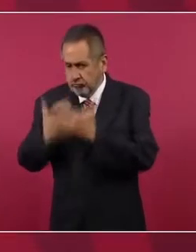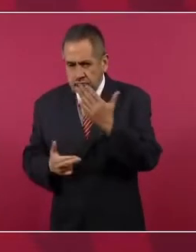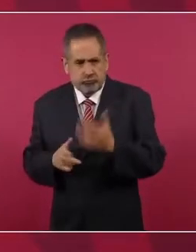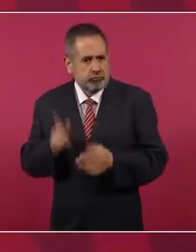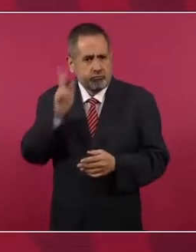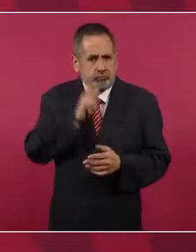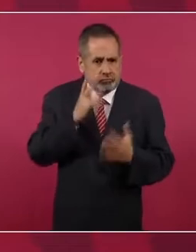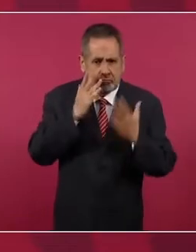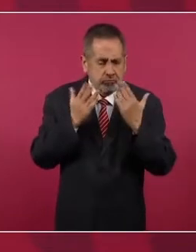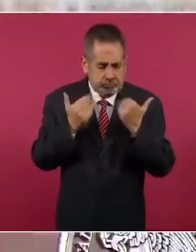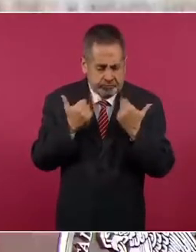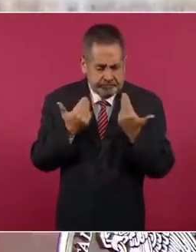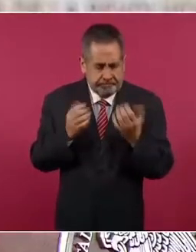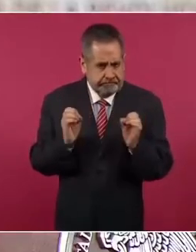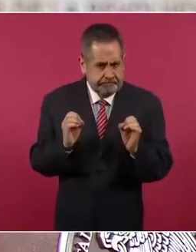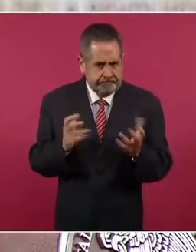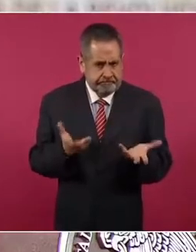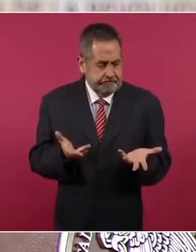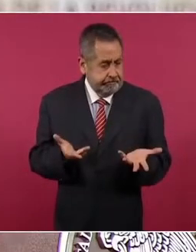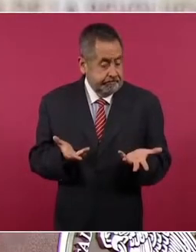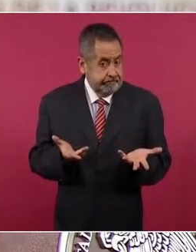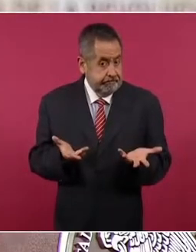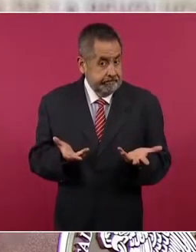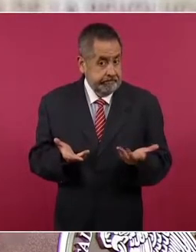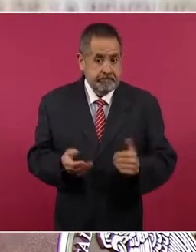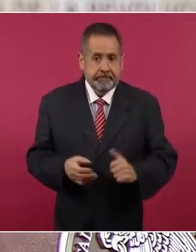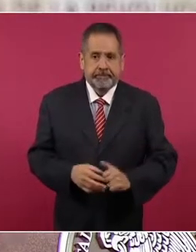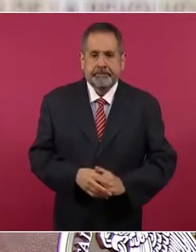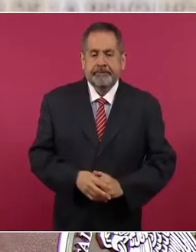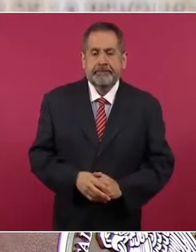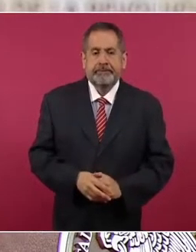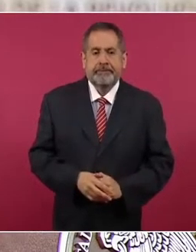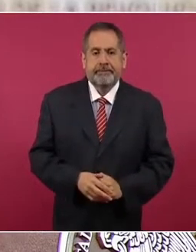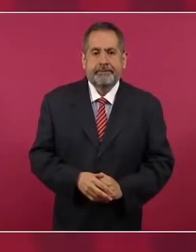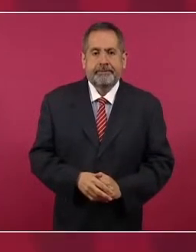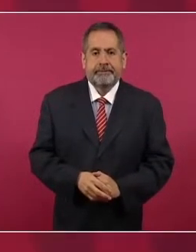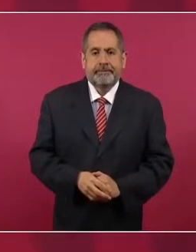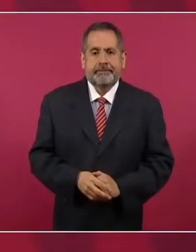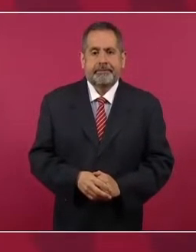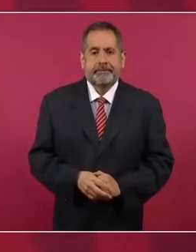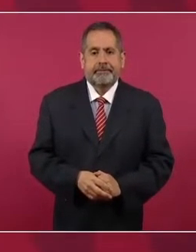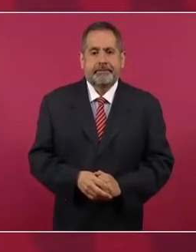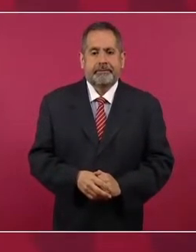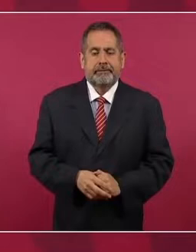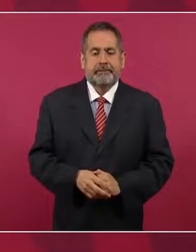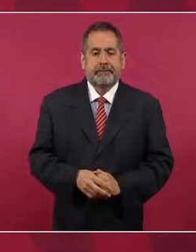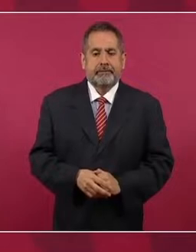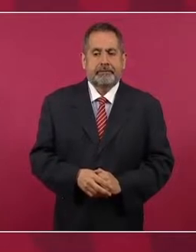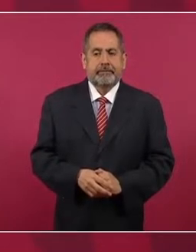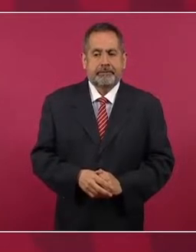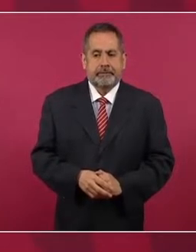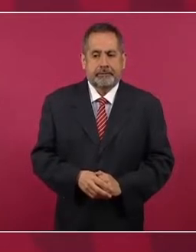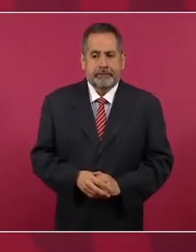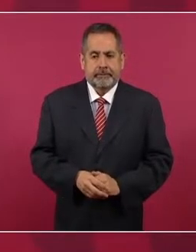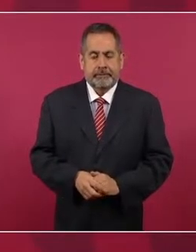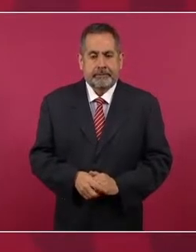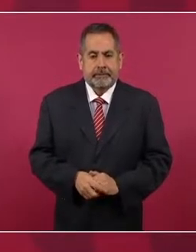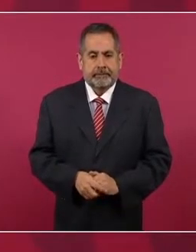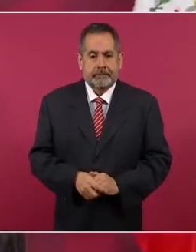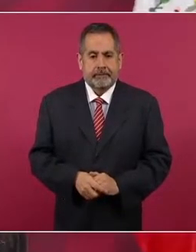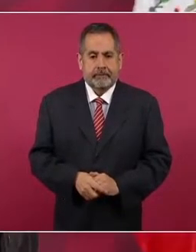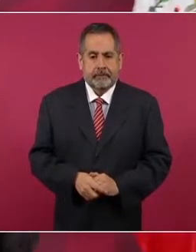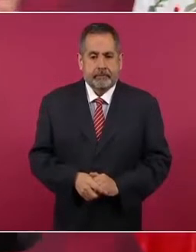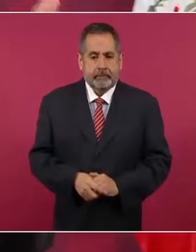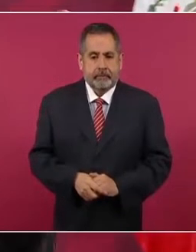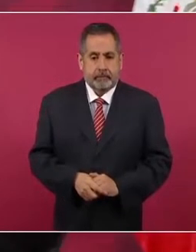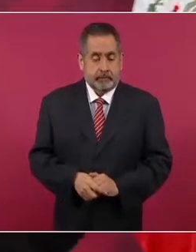no